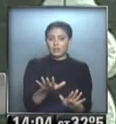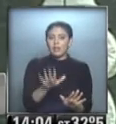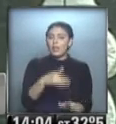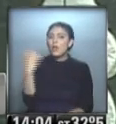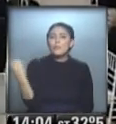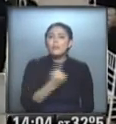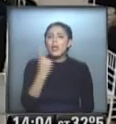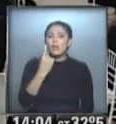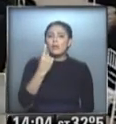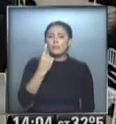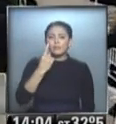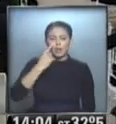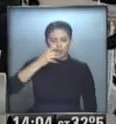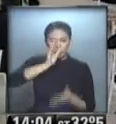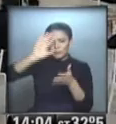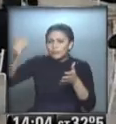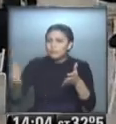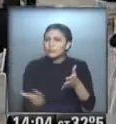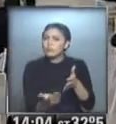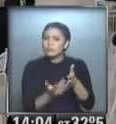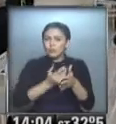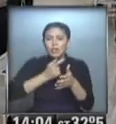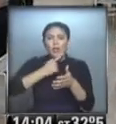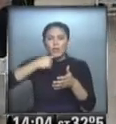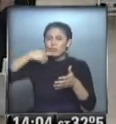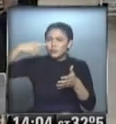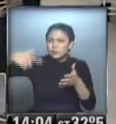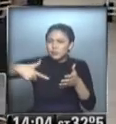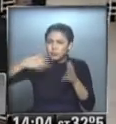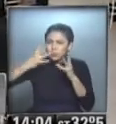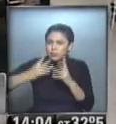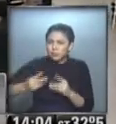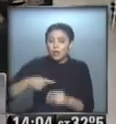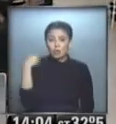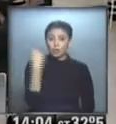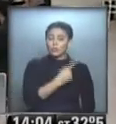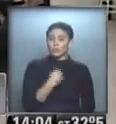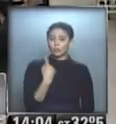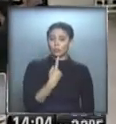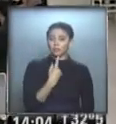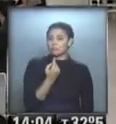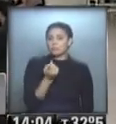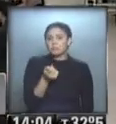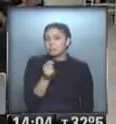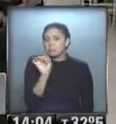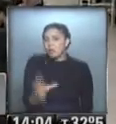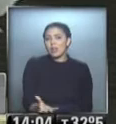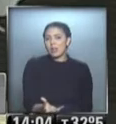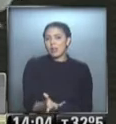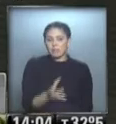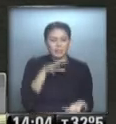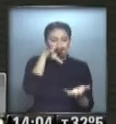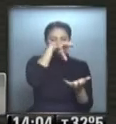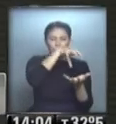los primeros hornos de alta fundición, cuando nosotros teníamos apenas